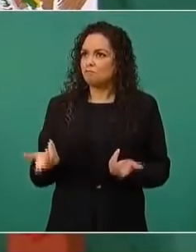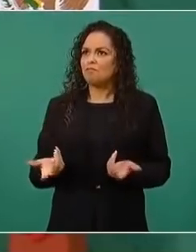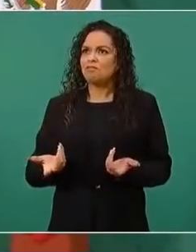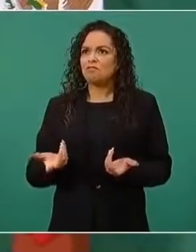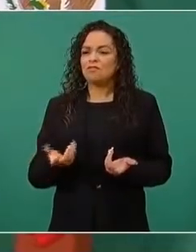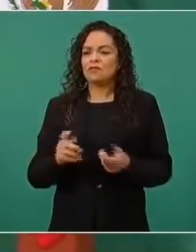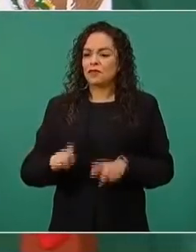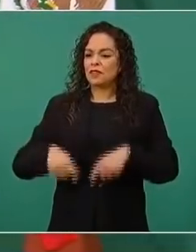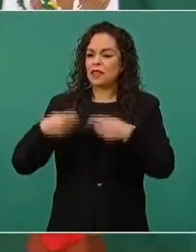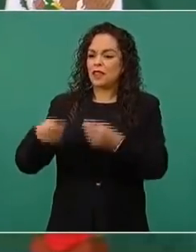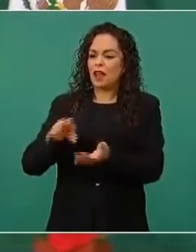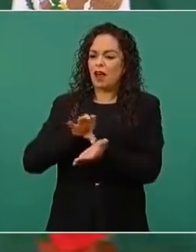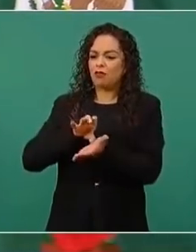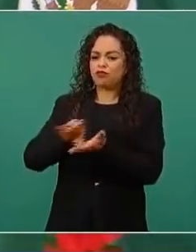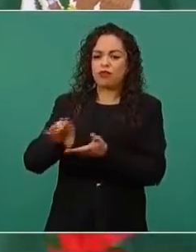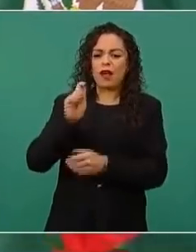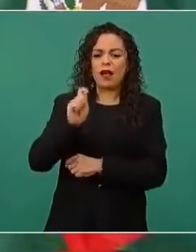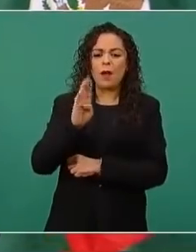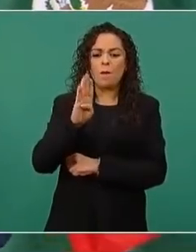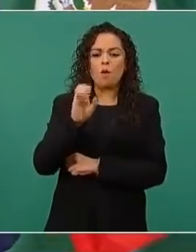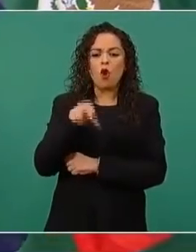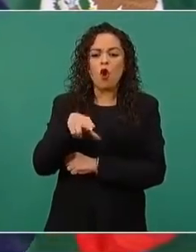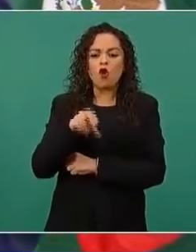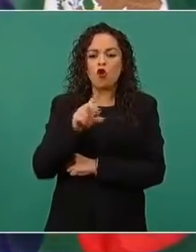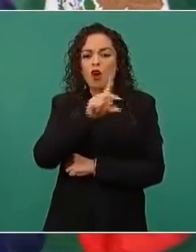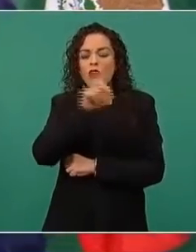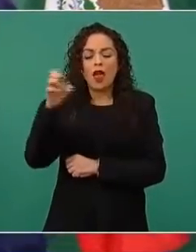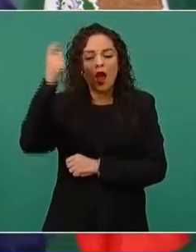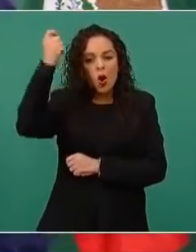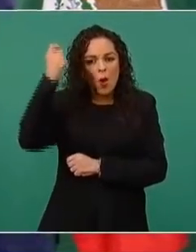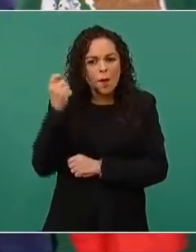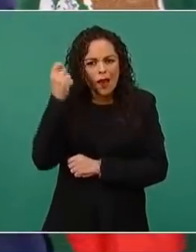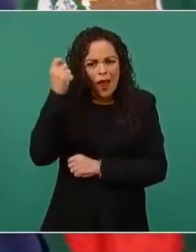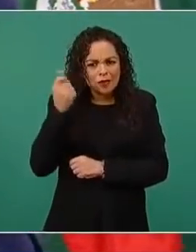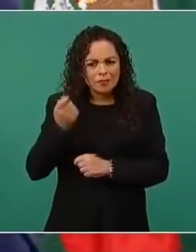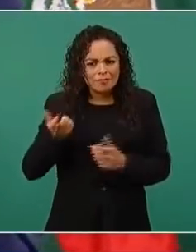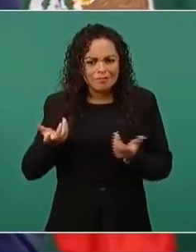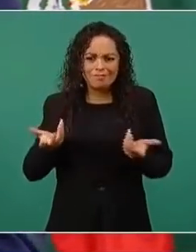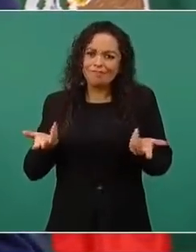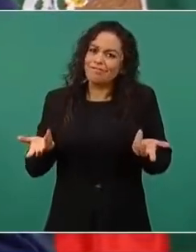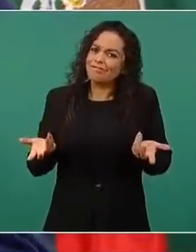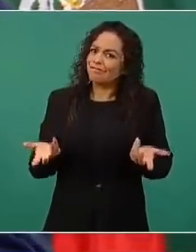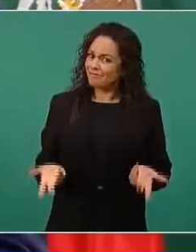como un bono de jubilación. Y entonces